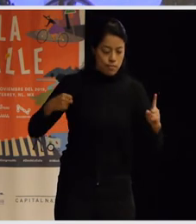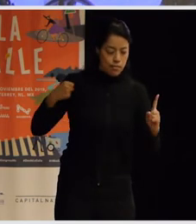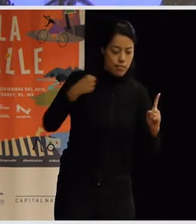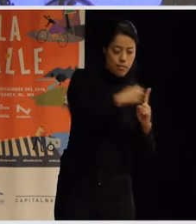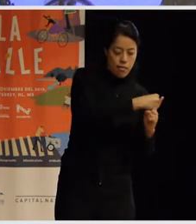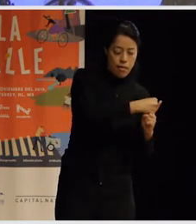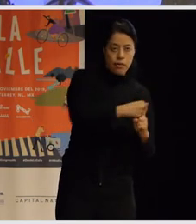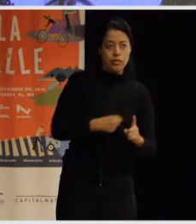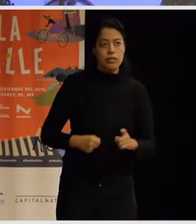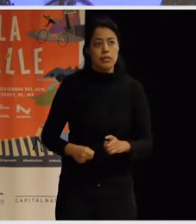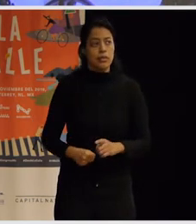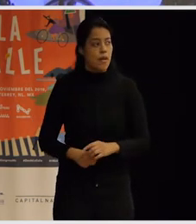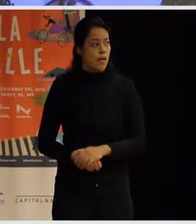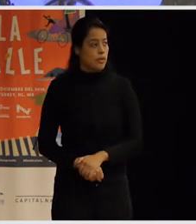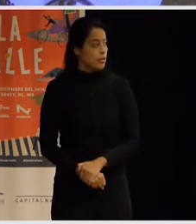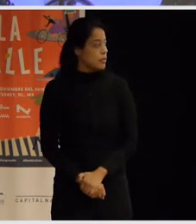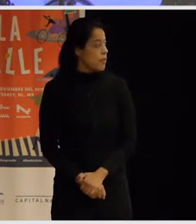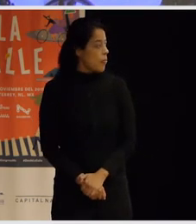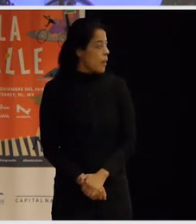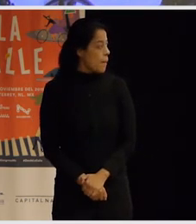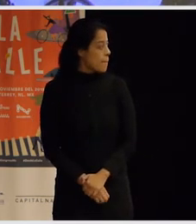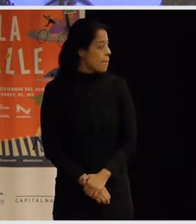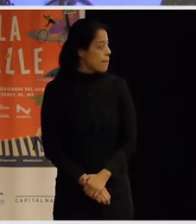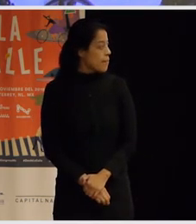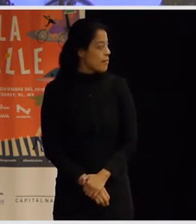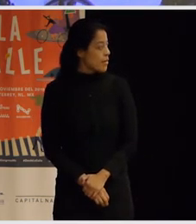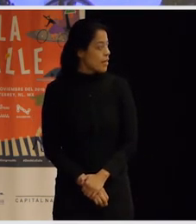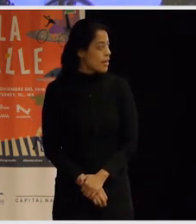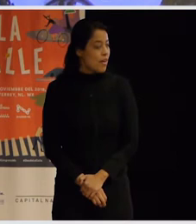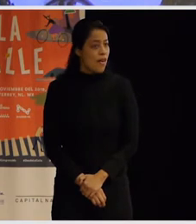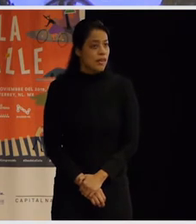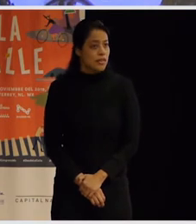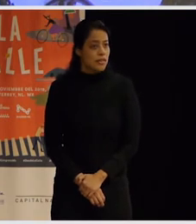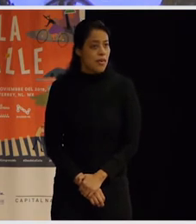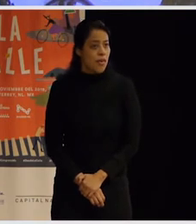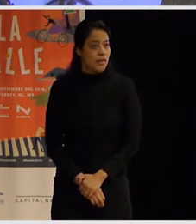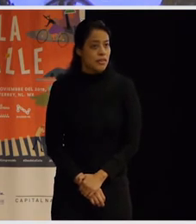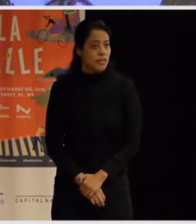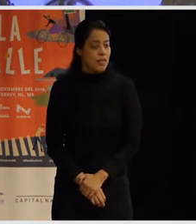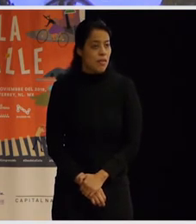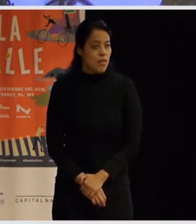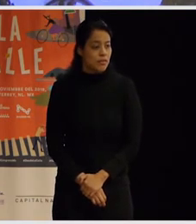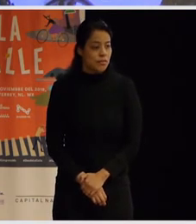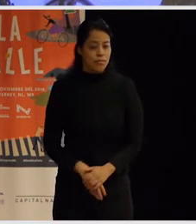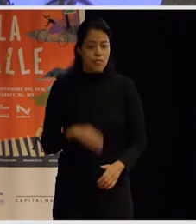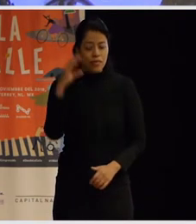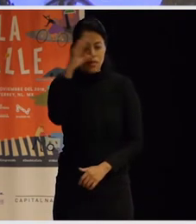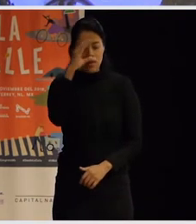pasar la siguiente foto se acabará el tiempo tengo un minuto más por no pasa